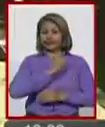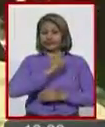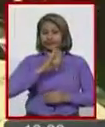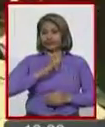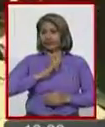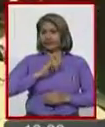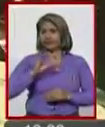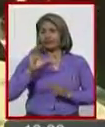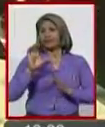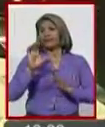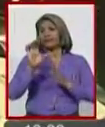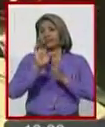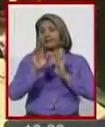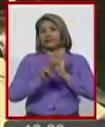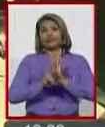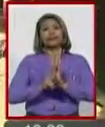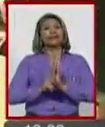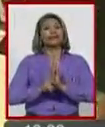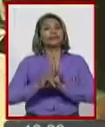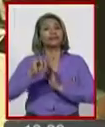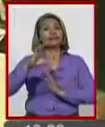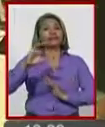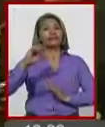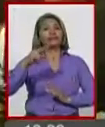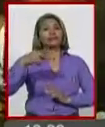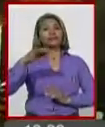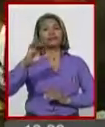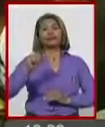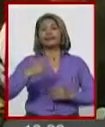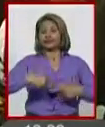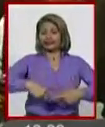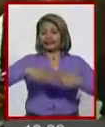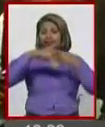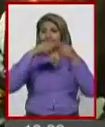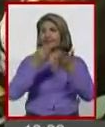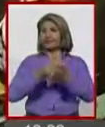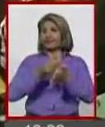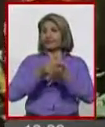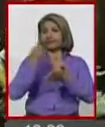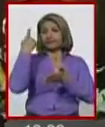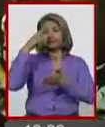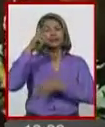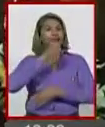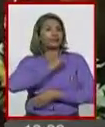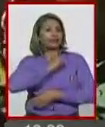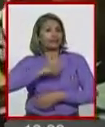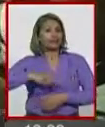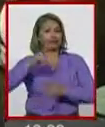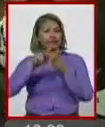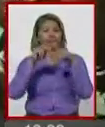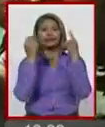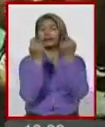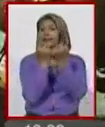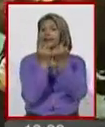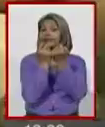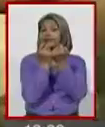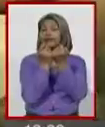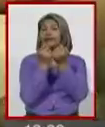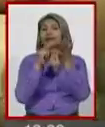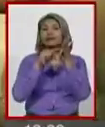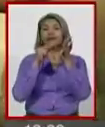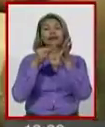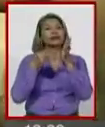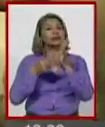Tribunal Constitucional respecto a Incahuasi estos días, suspendiendo las regalías para el gobierno departamental va a ser algo trascendental